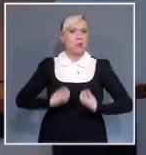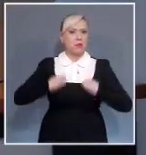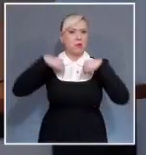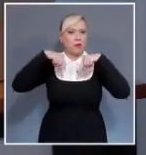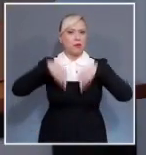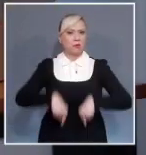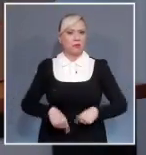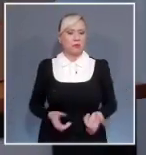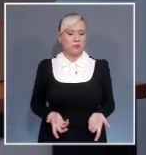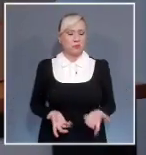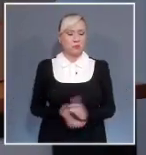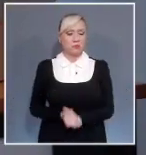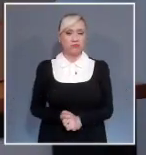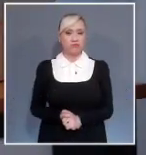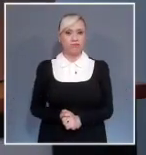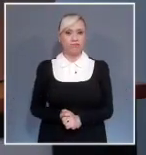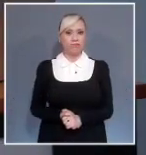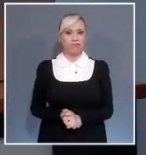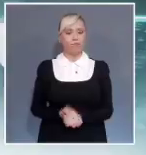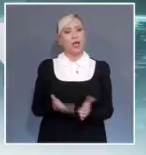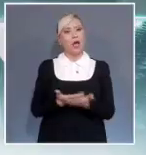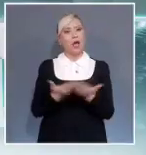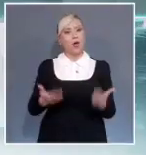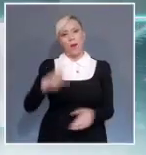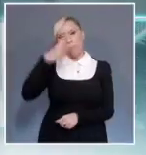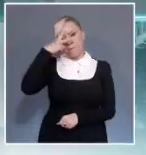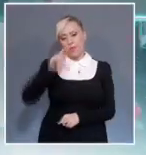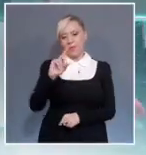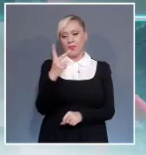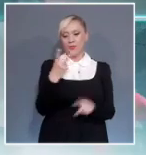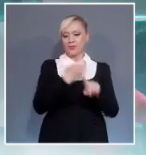Vámonos ahora a las breves de México.